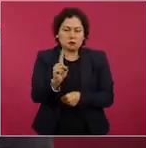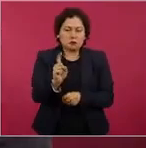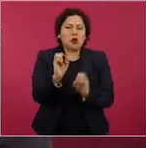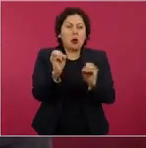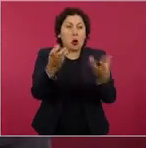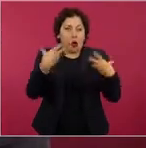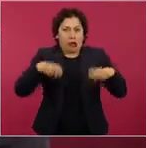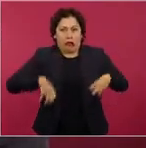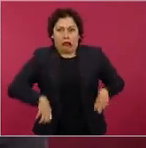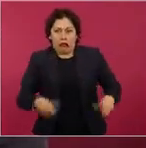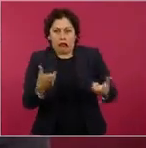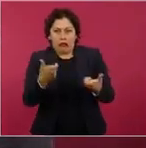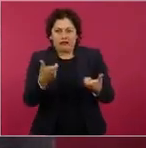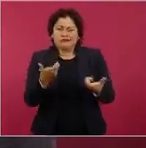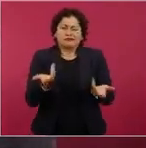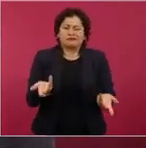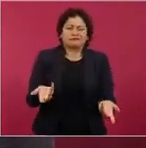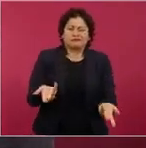Eso